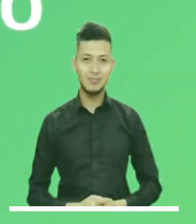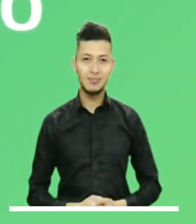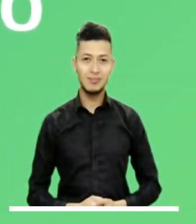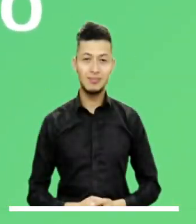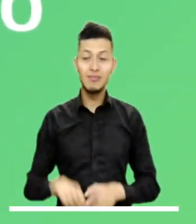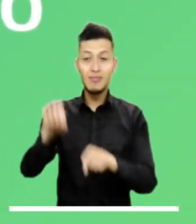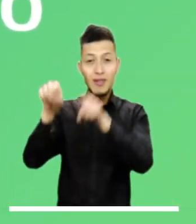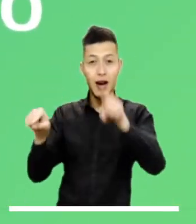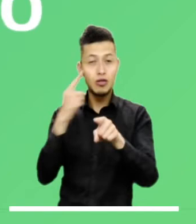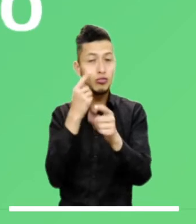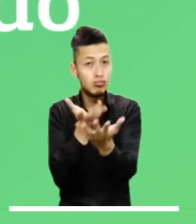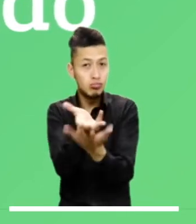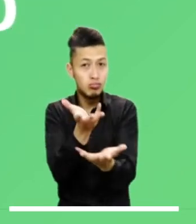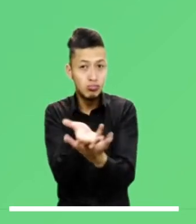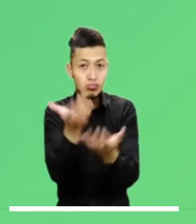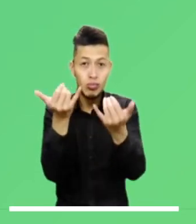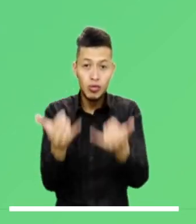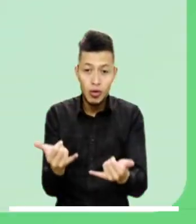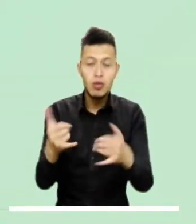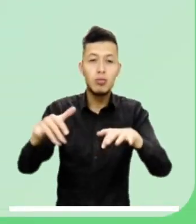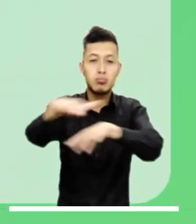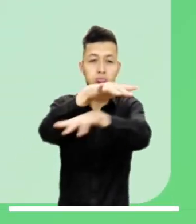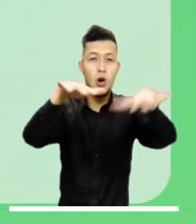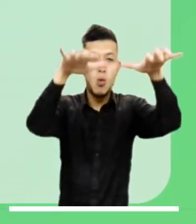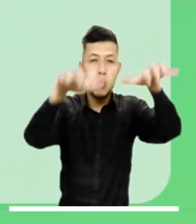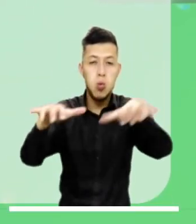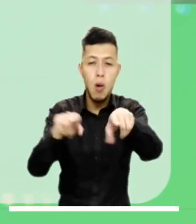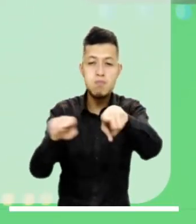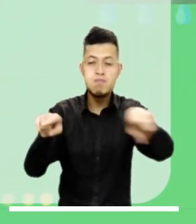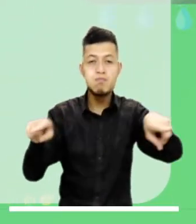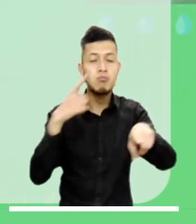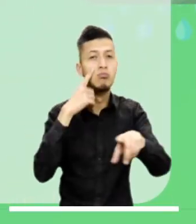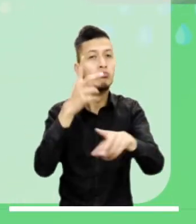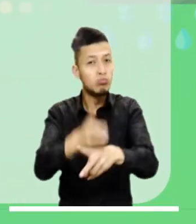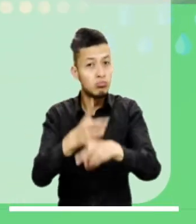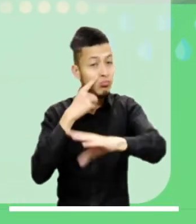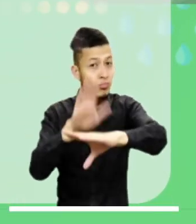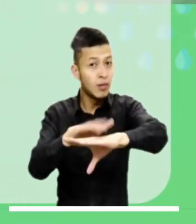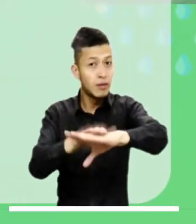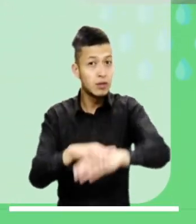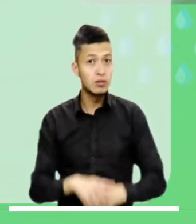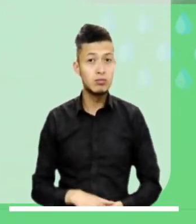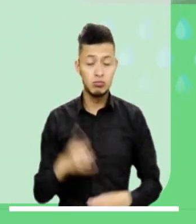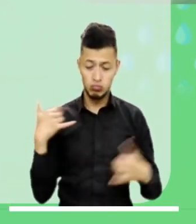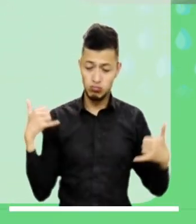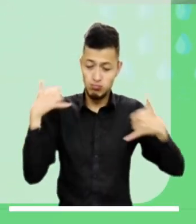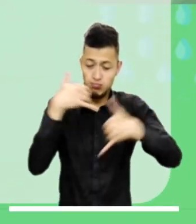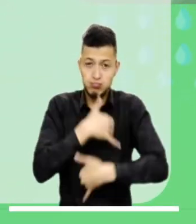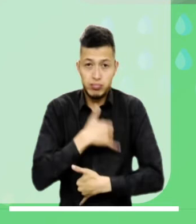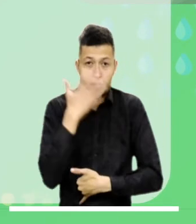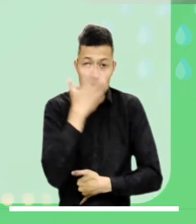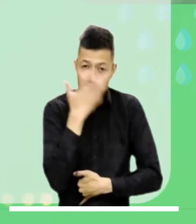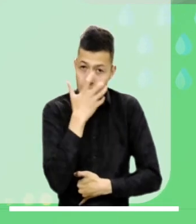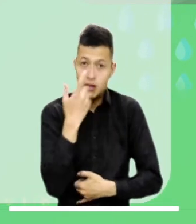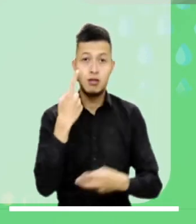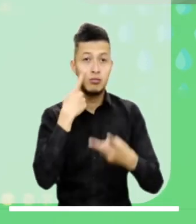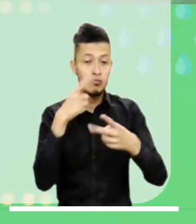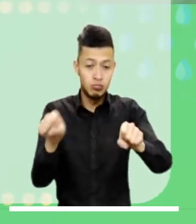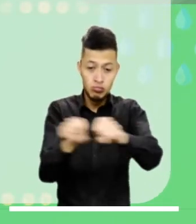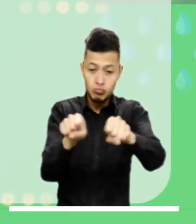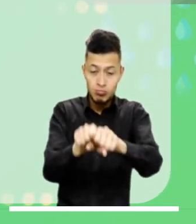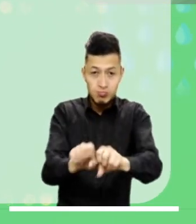Estas son algunas recomendaciones para tener en cuenta durante esta temporada de lluvias. Procure estar bien abrigado.